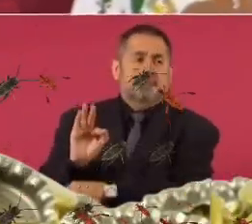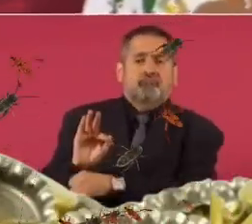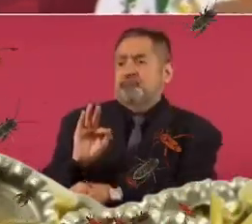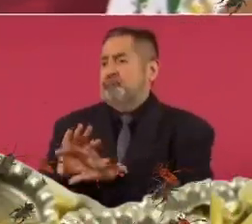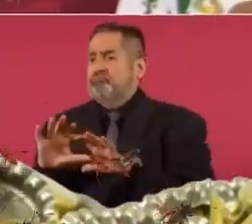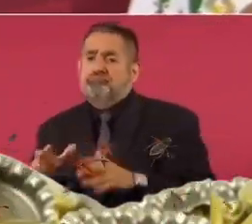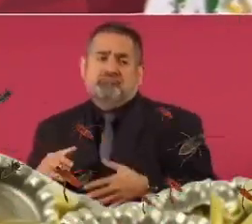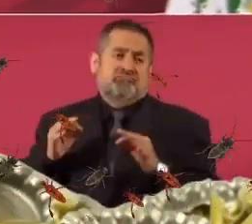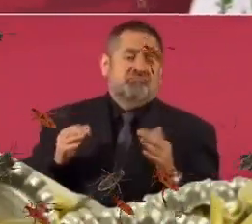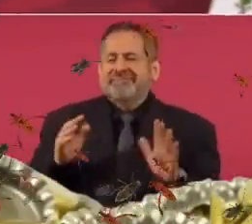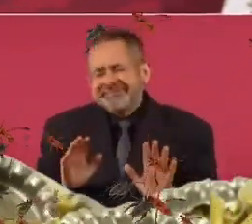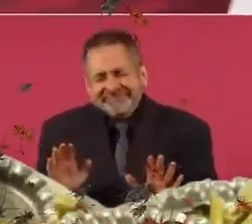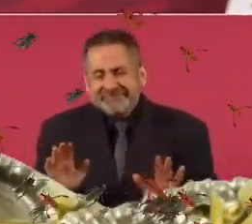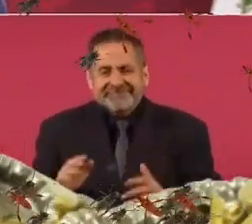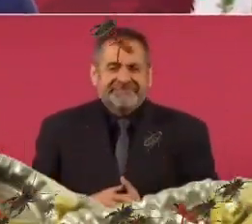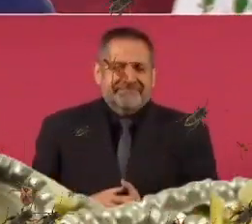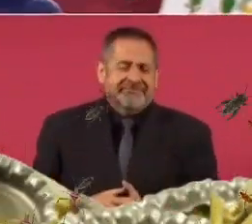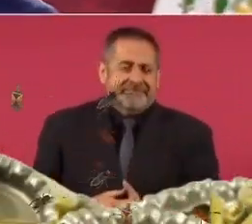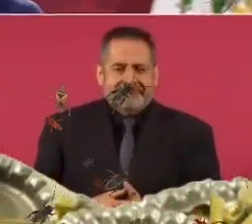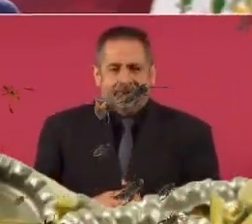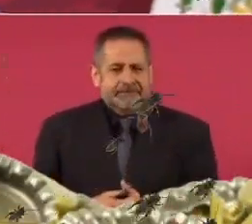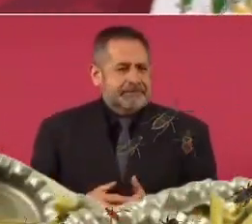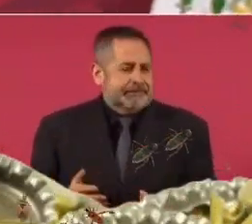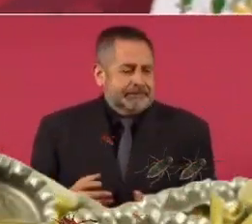defensores más